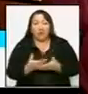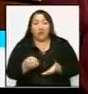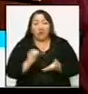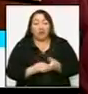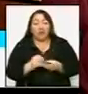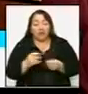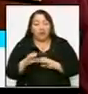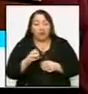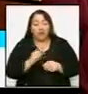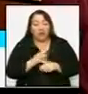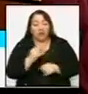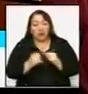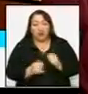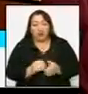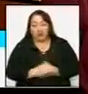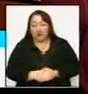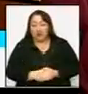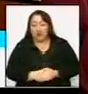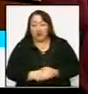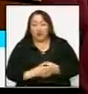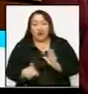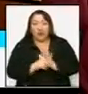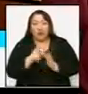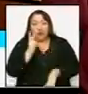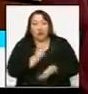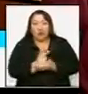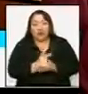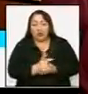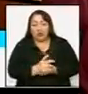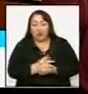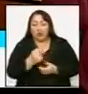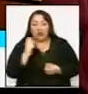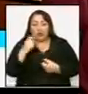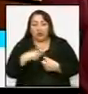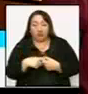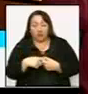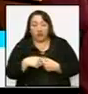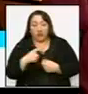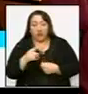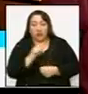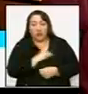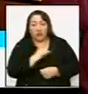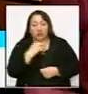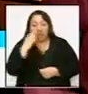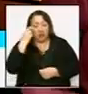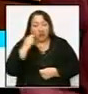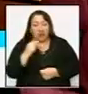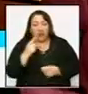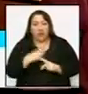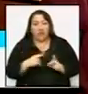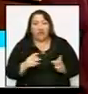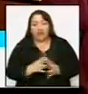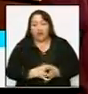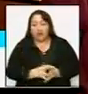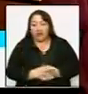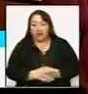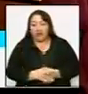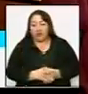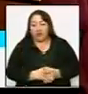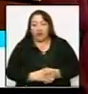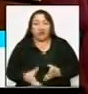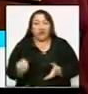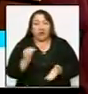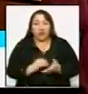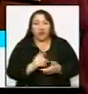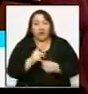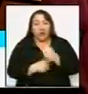porque, y eso va a ser el comentario final, en teoría la ley prohíbe que postules en una organización política diferente si es que no ha